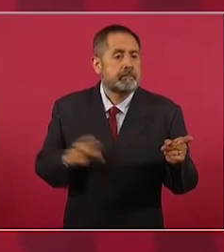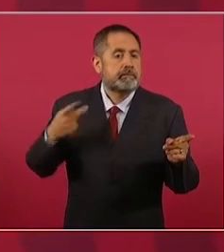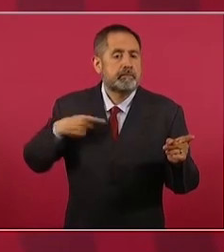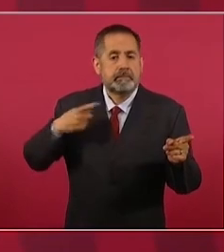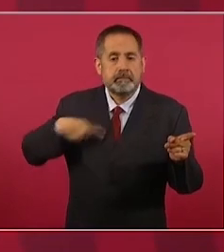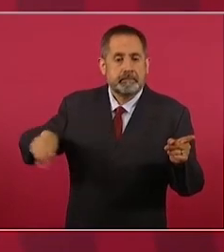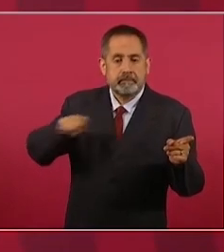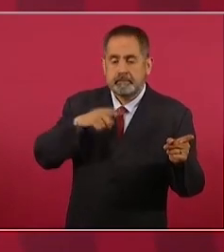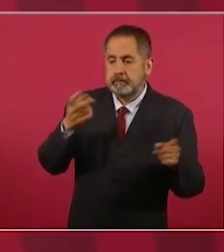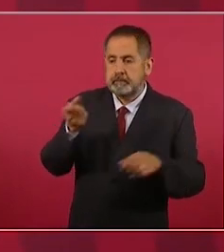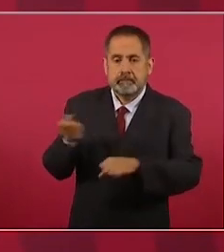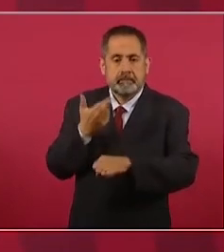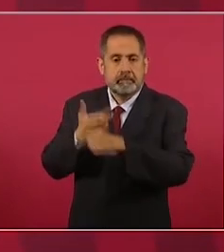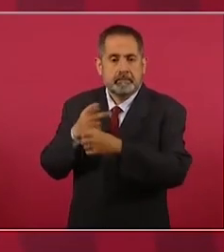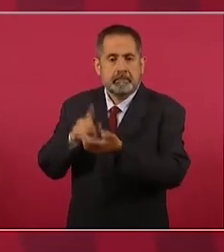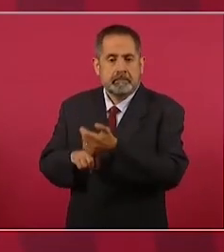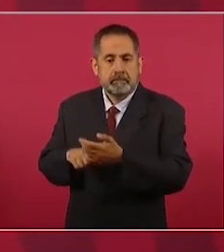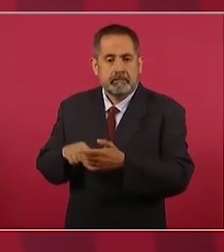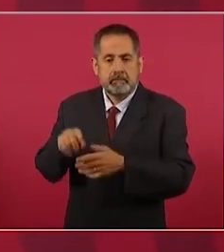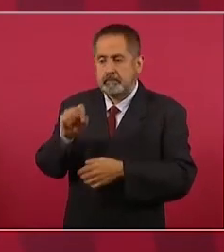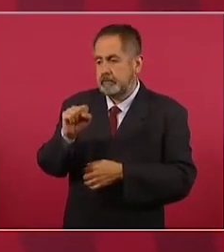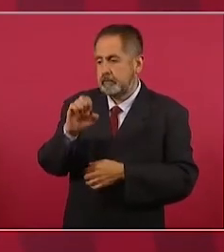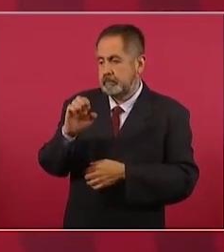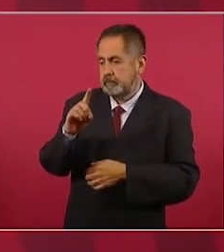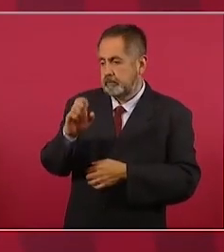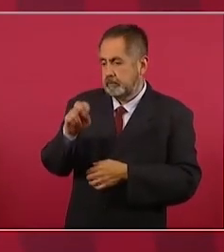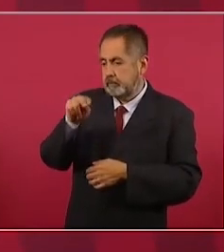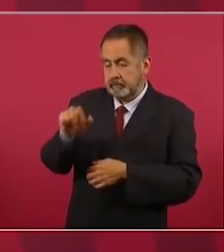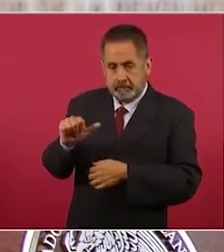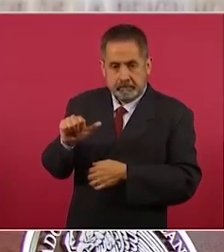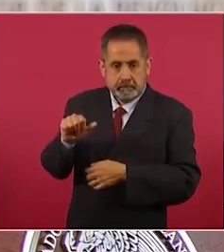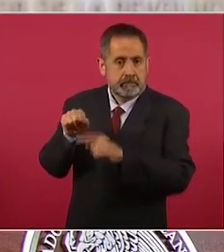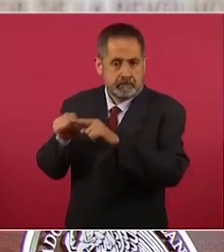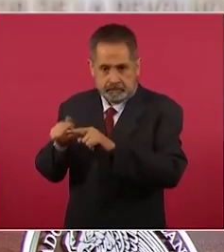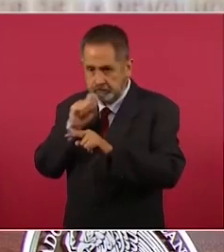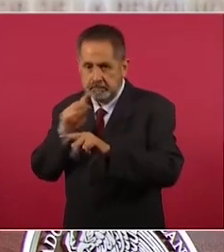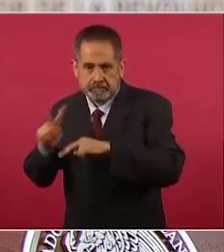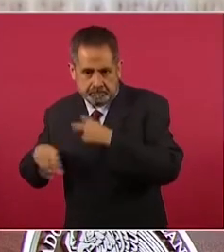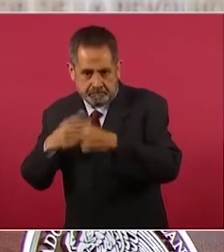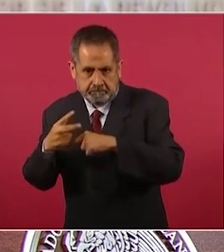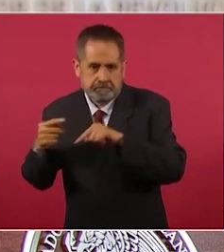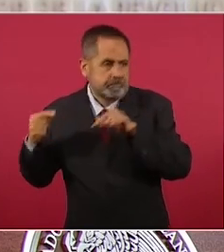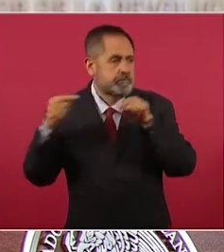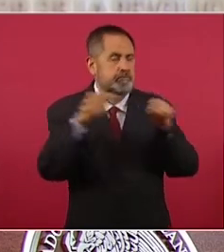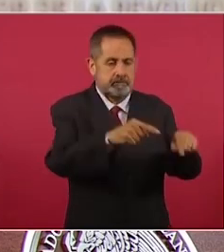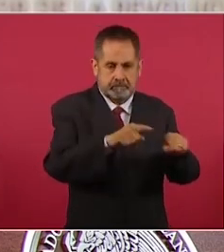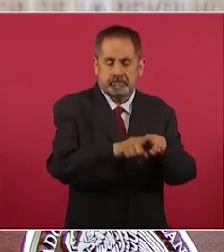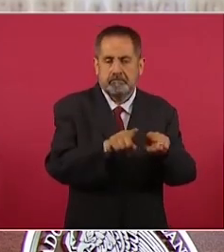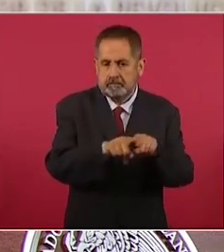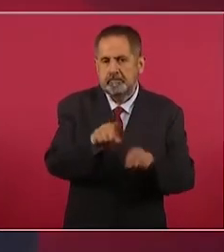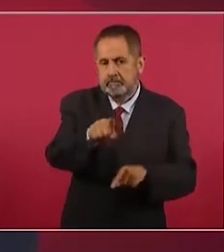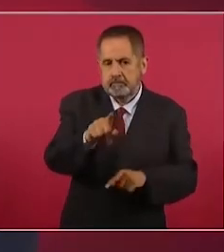elementos de la Secretaría de la Defensa Nacional y